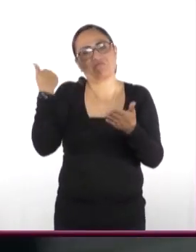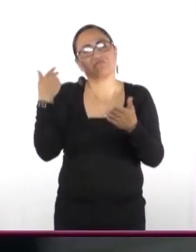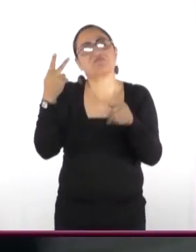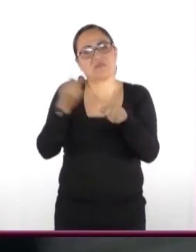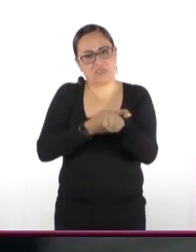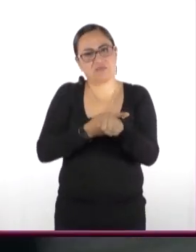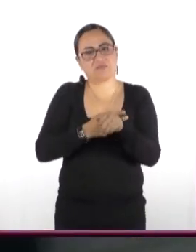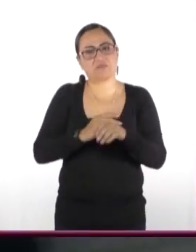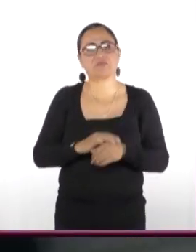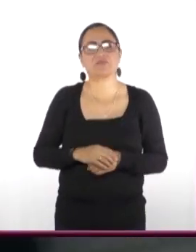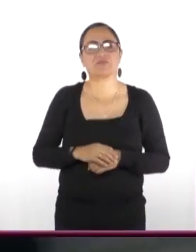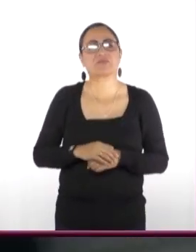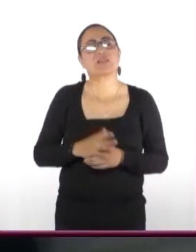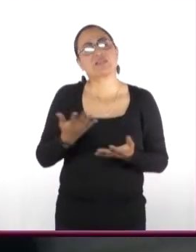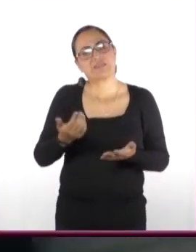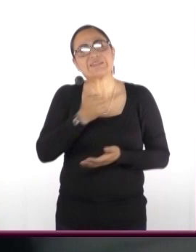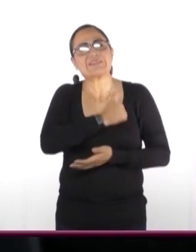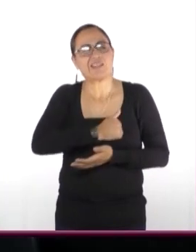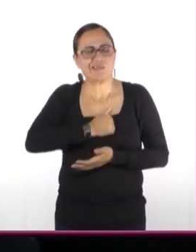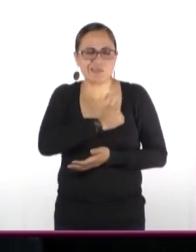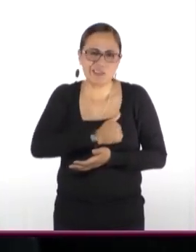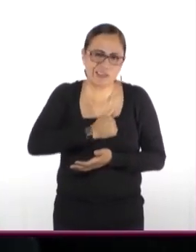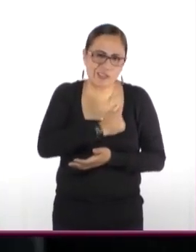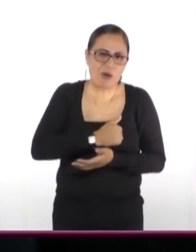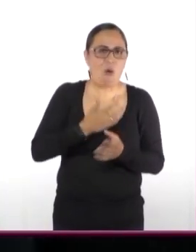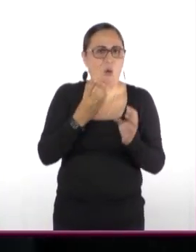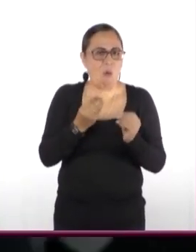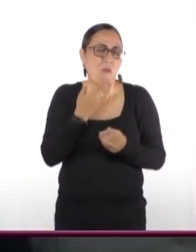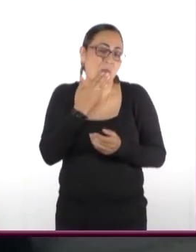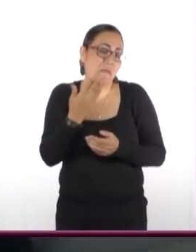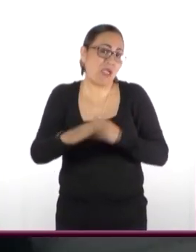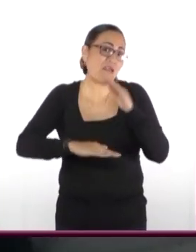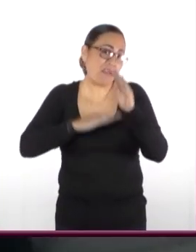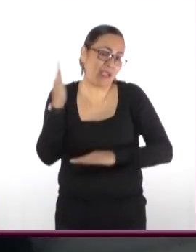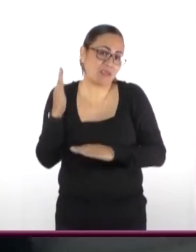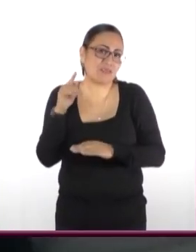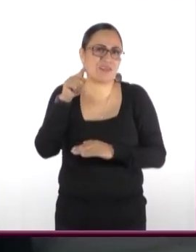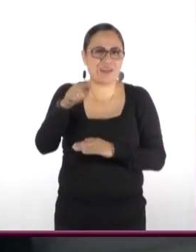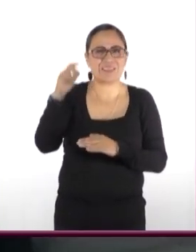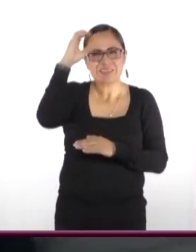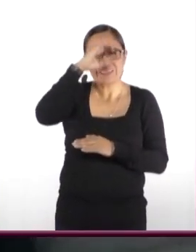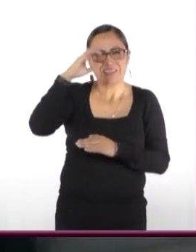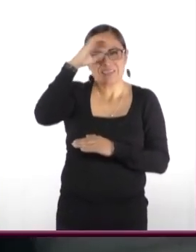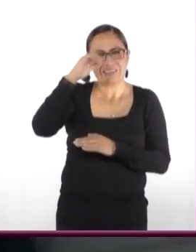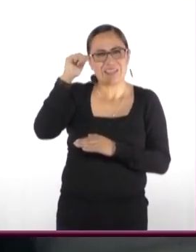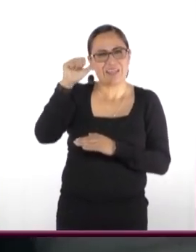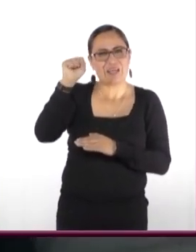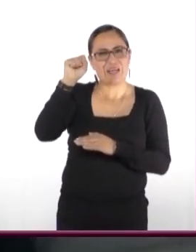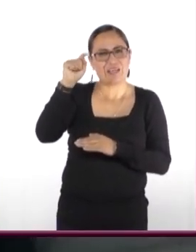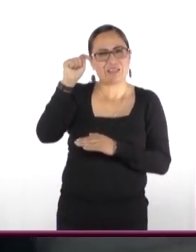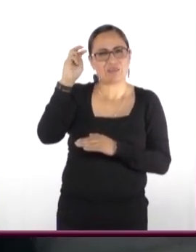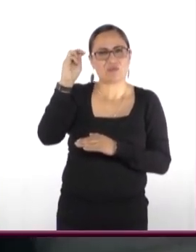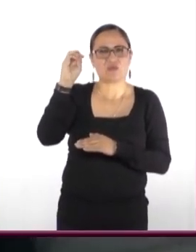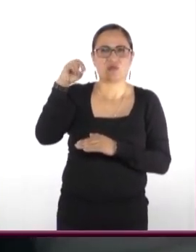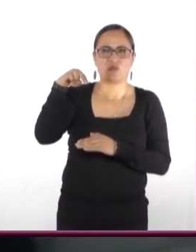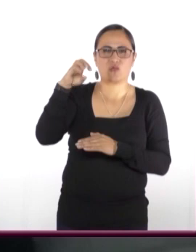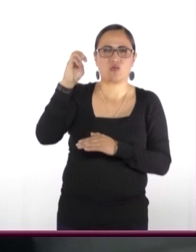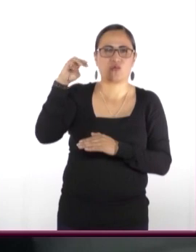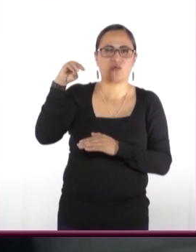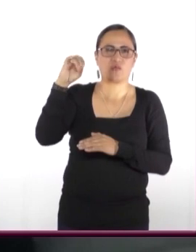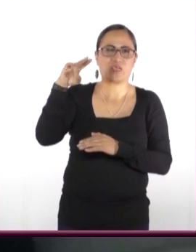sí, afortunadamente o desgraciadamente, porque ese es el otro gran problema de la astronomía, las cosas en la astronomía suceden